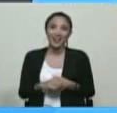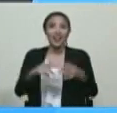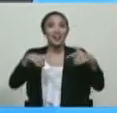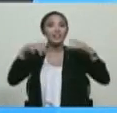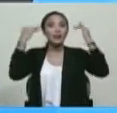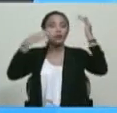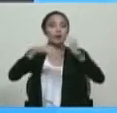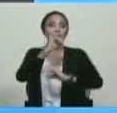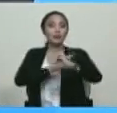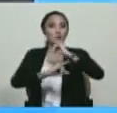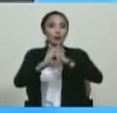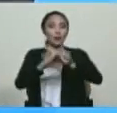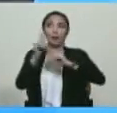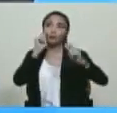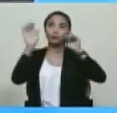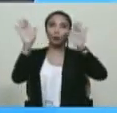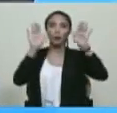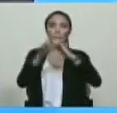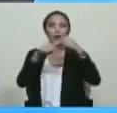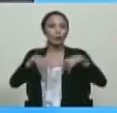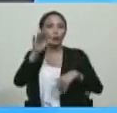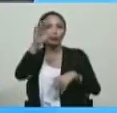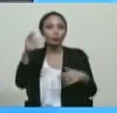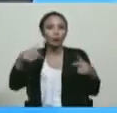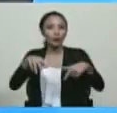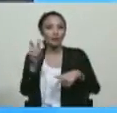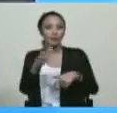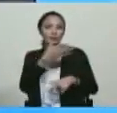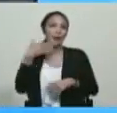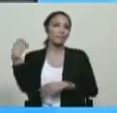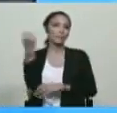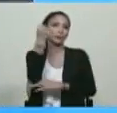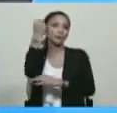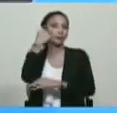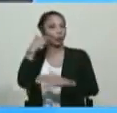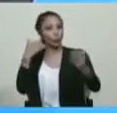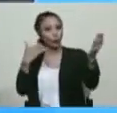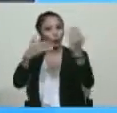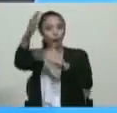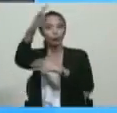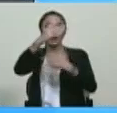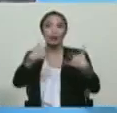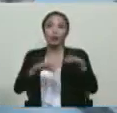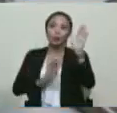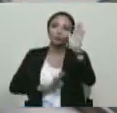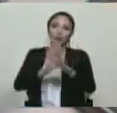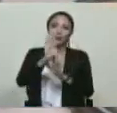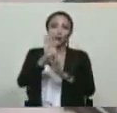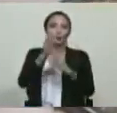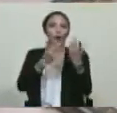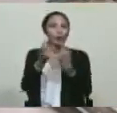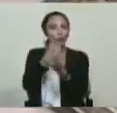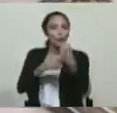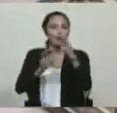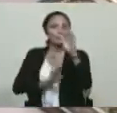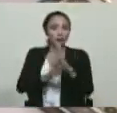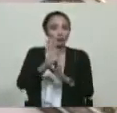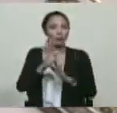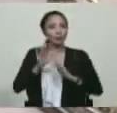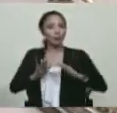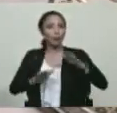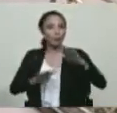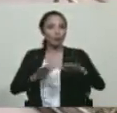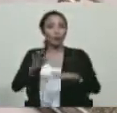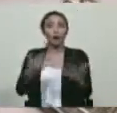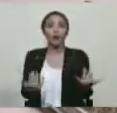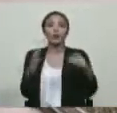nosotros sabemos que el futuro de Venezuela está garantizado y está marcado con el desarrollo de la agenda económica bolivariana.